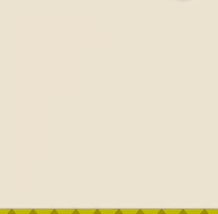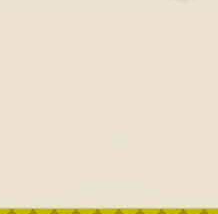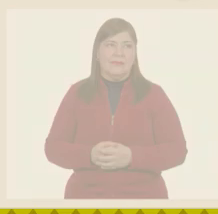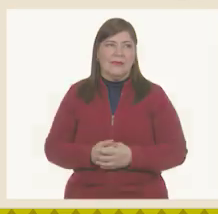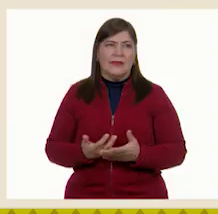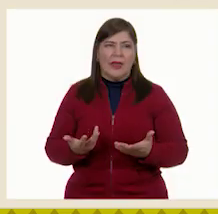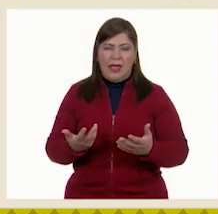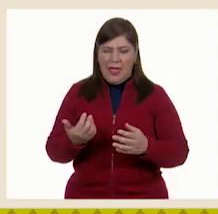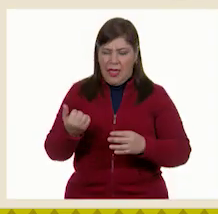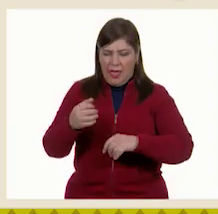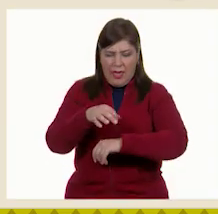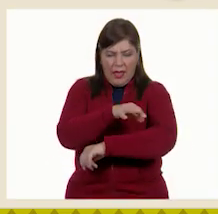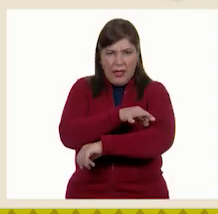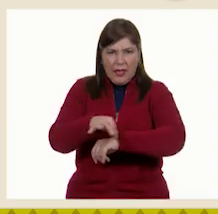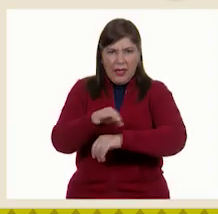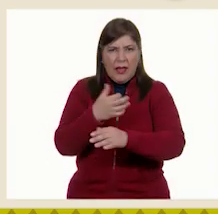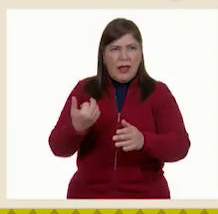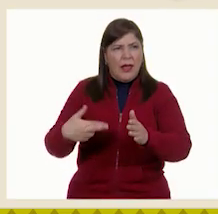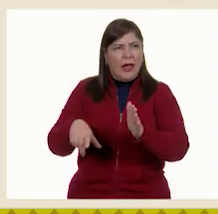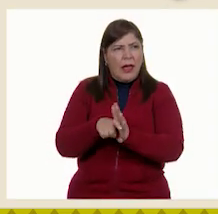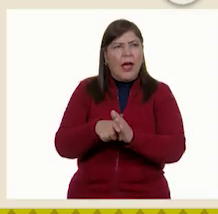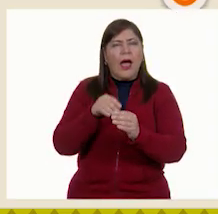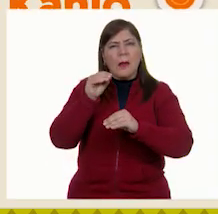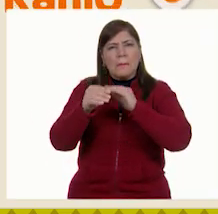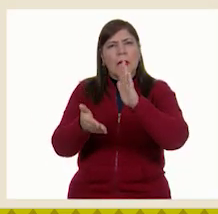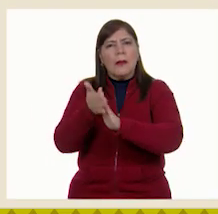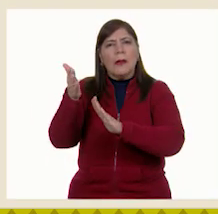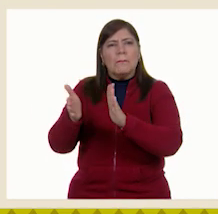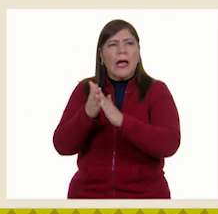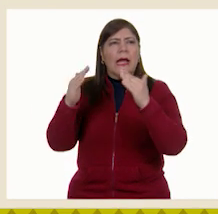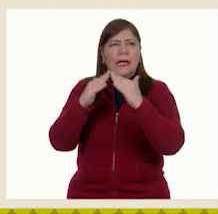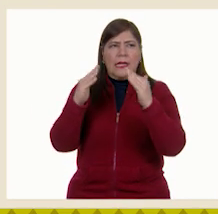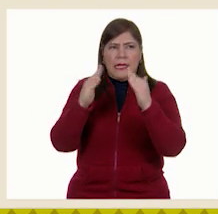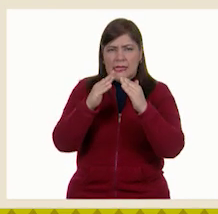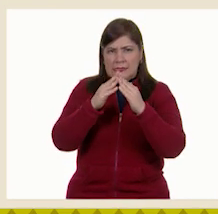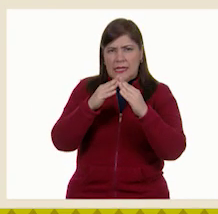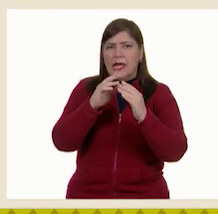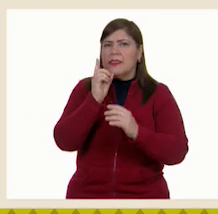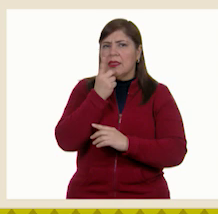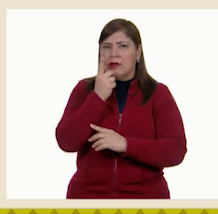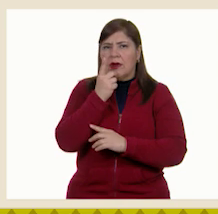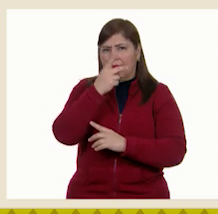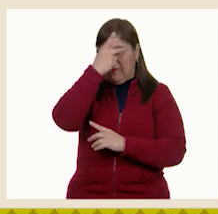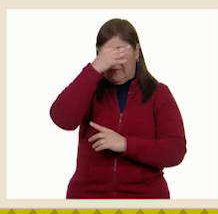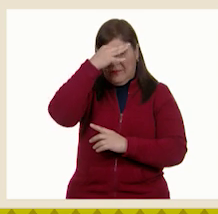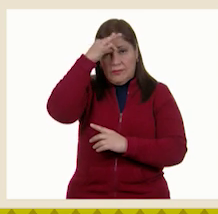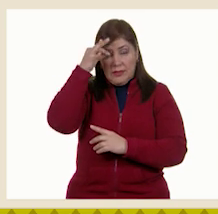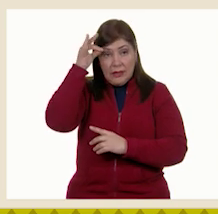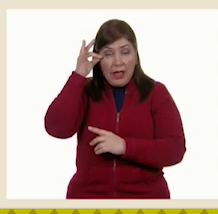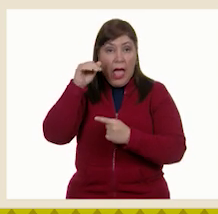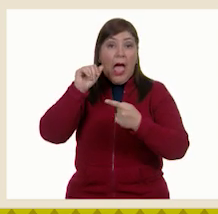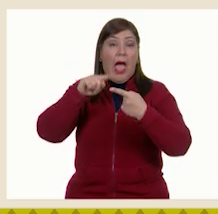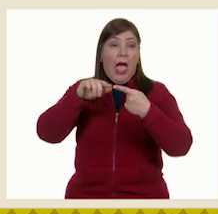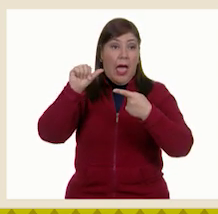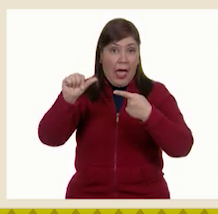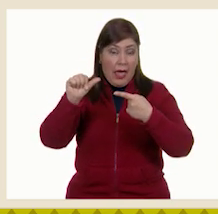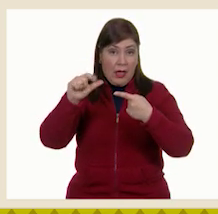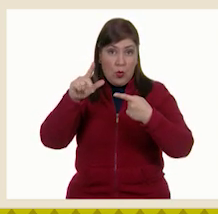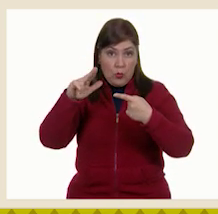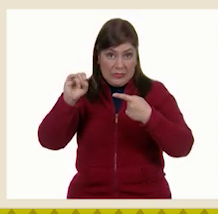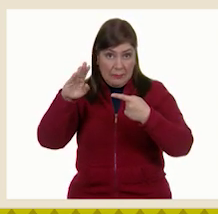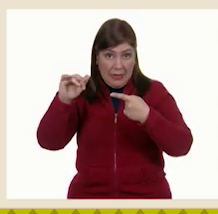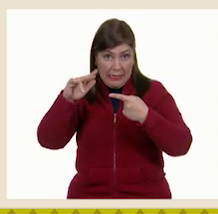¿Qué arquitecto construyó la Casa Estudio Diego Rivera y Frida Kahlo? A. Luis Barragán.